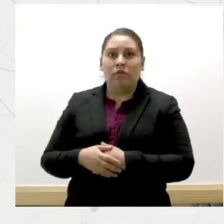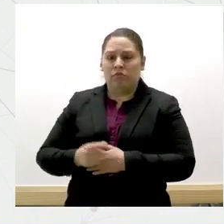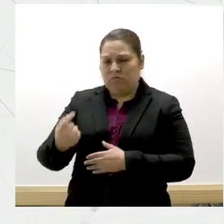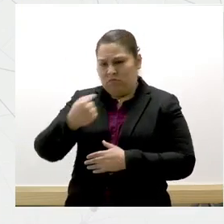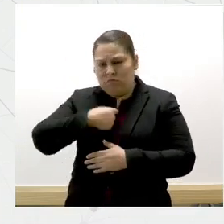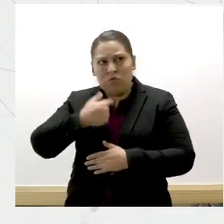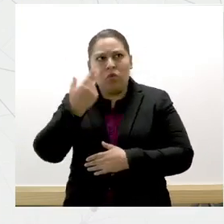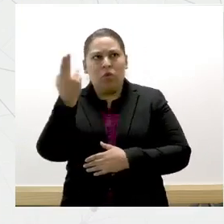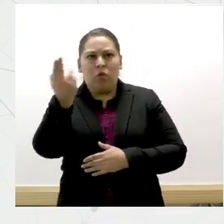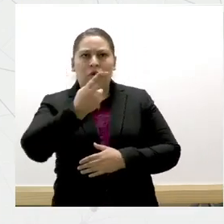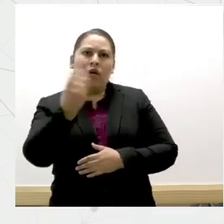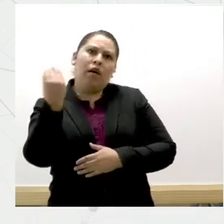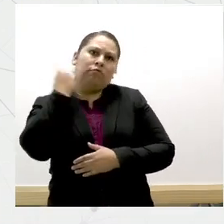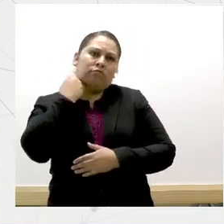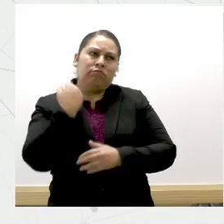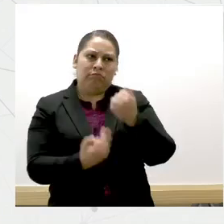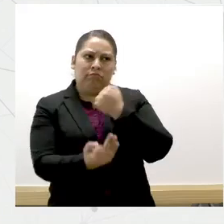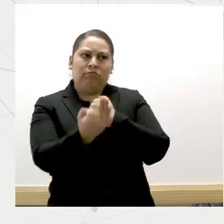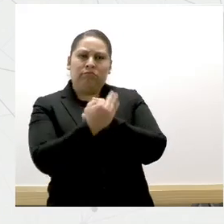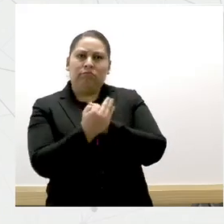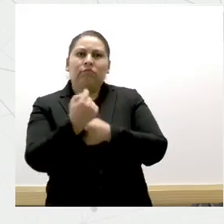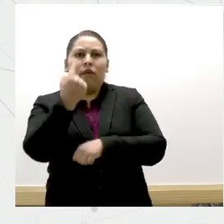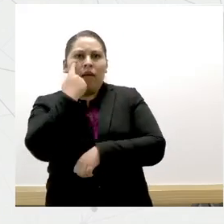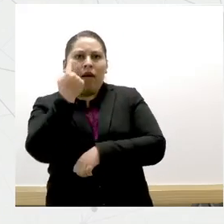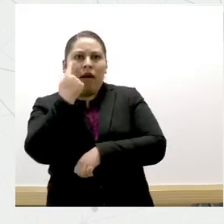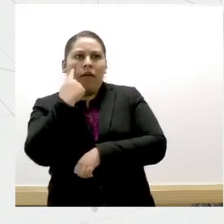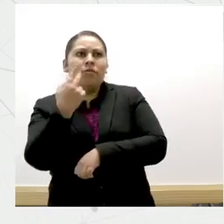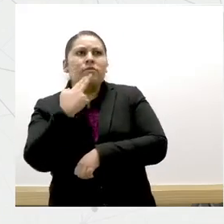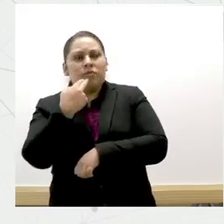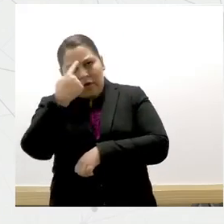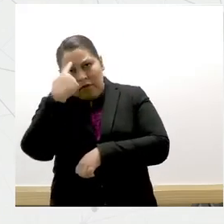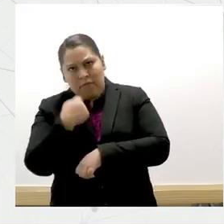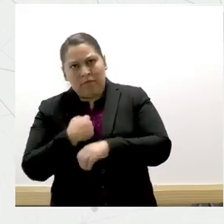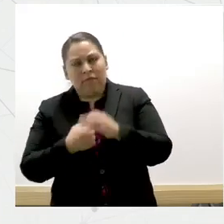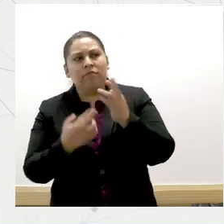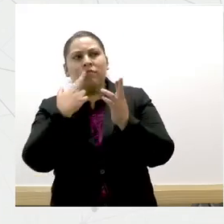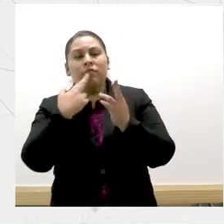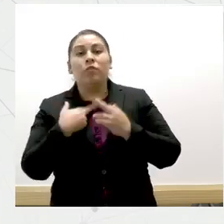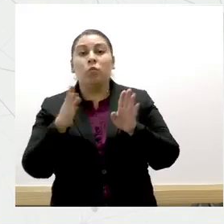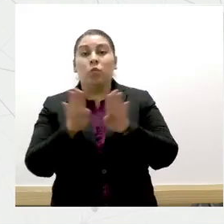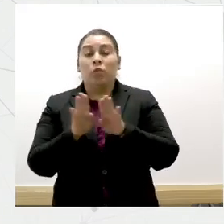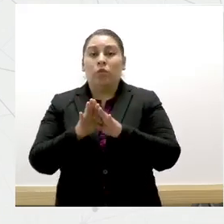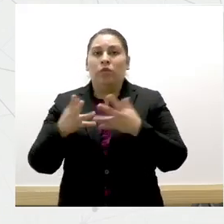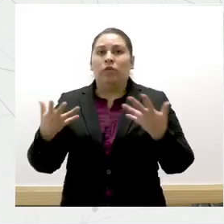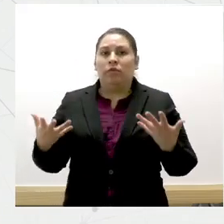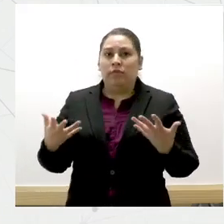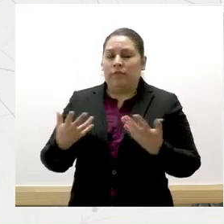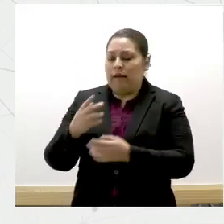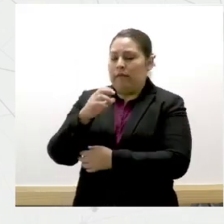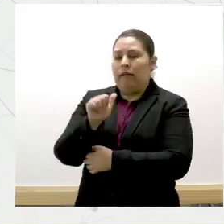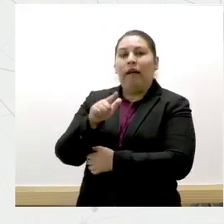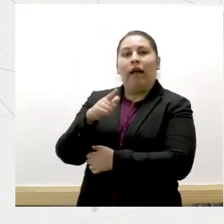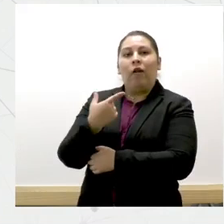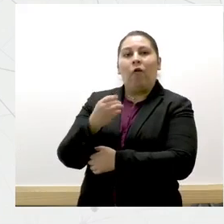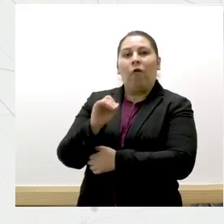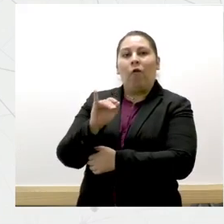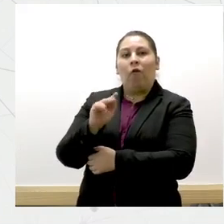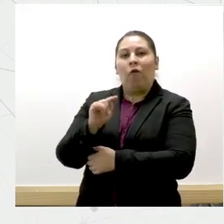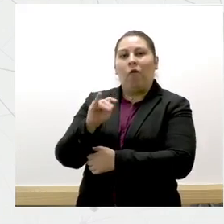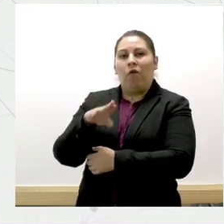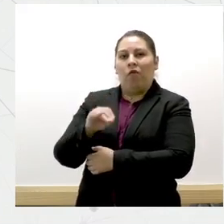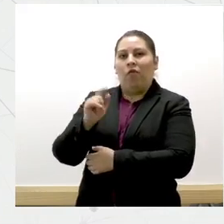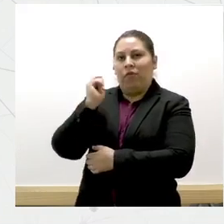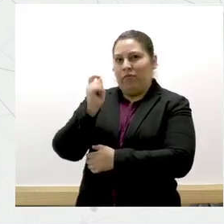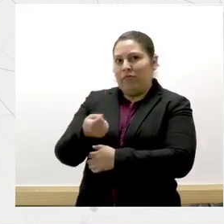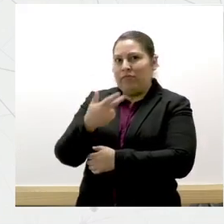y solicita saber cómo ha funcionado el algoritmo, la respuesta es que hay opacidad, que el algoritmo pertenece a una empresa privada y no hay